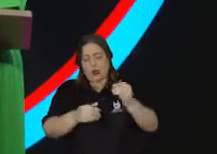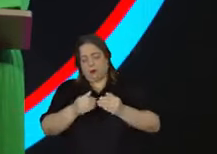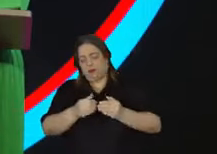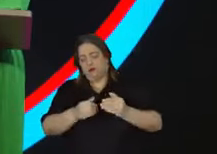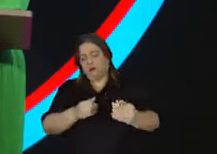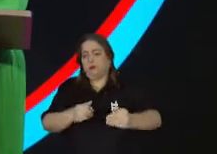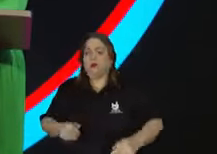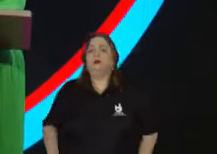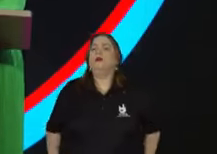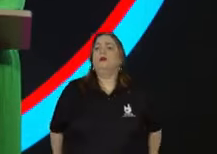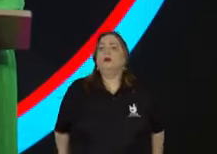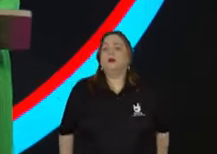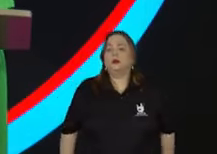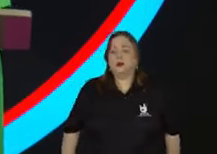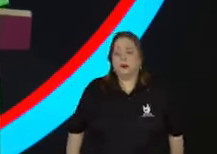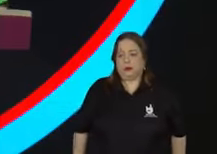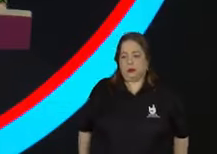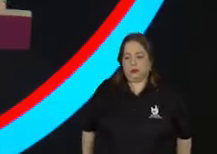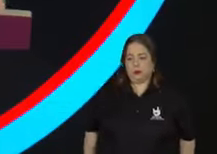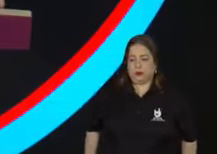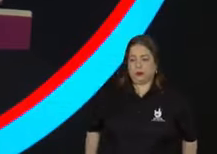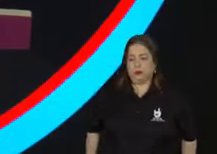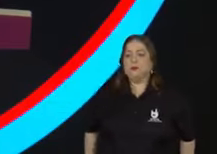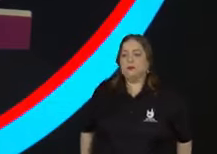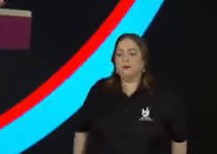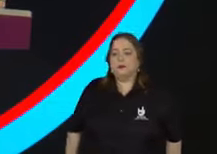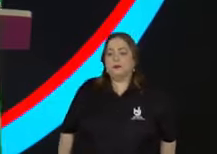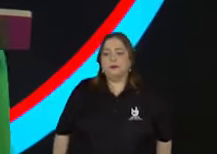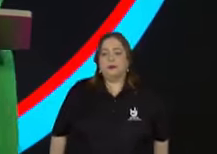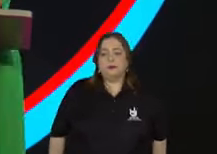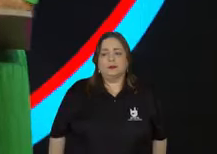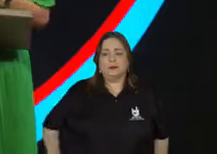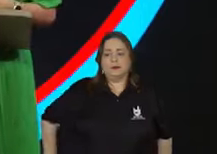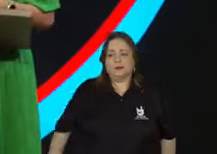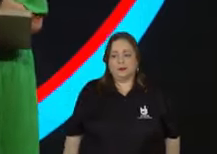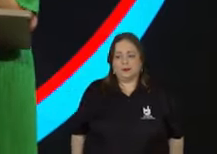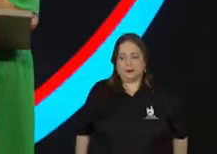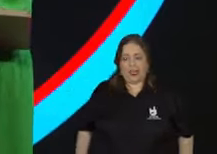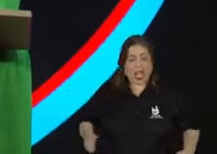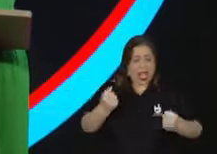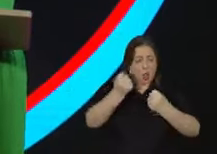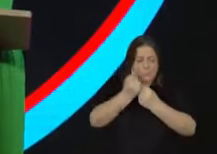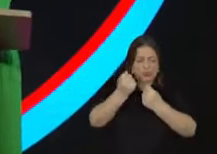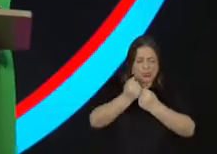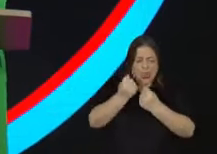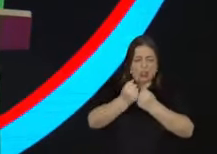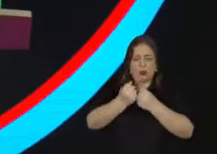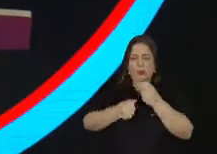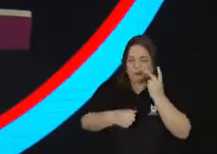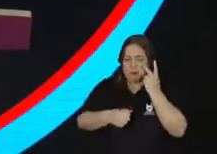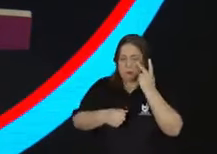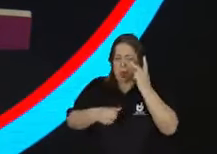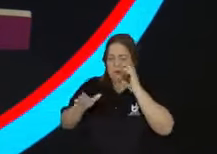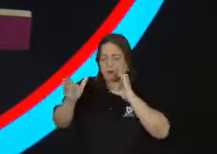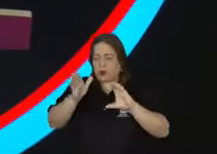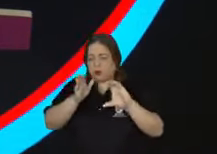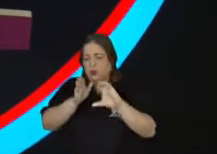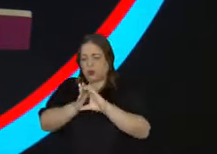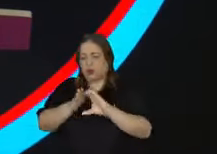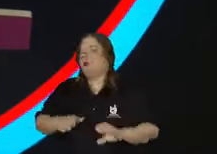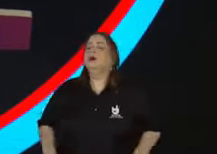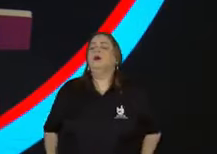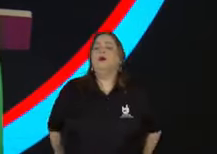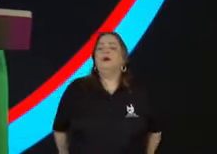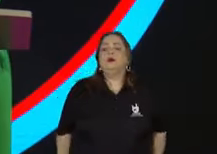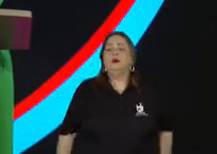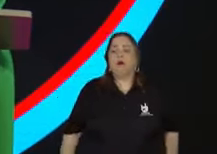1:00 p.m. Queen Beauty, ya mismo me entero. Ah, esos son los auspiciadores, perdón. Perdonen la ignorancia,